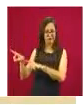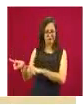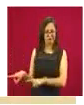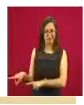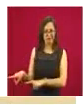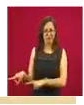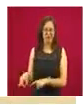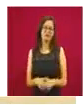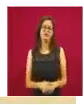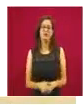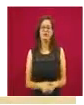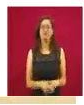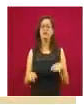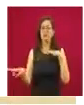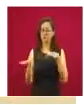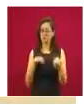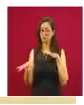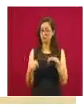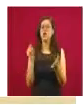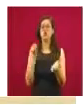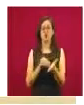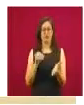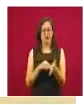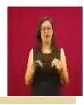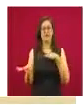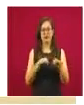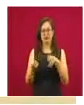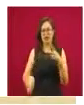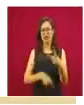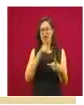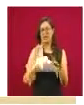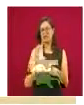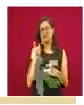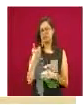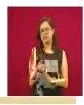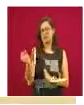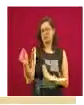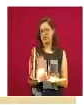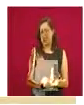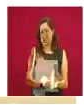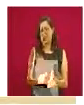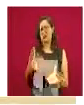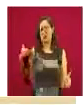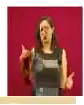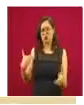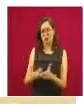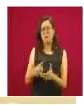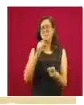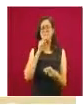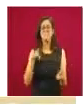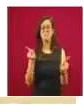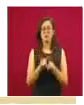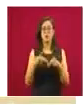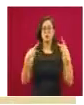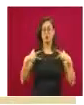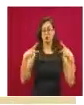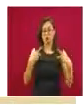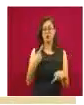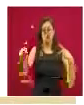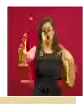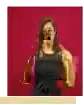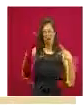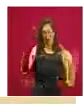de 6 meses de antigüedad bajo el régimen total de incorporación, así como también pueden participar todos aquellos jubilados o